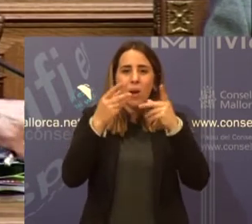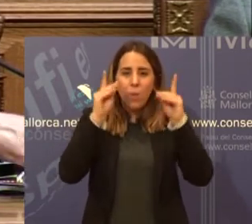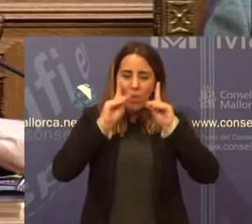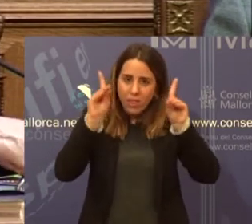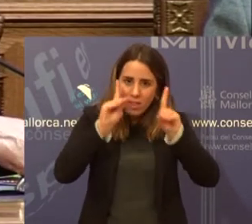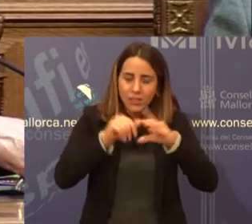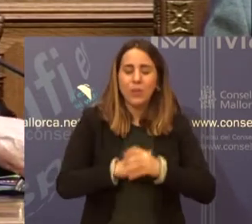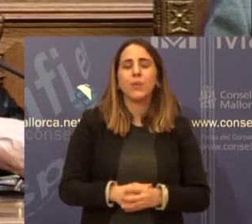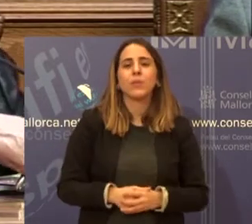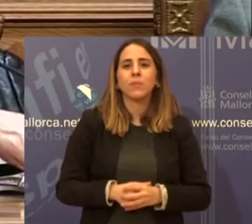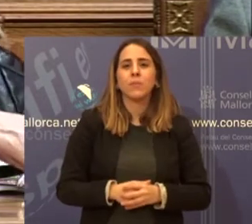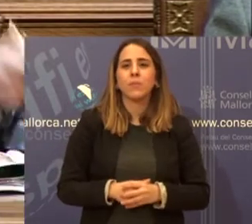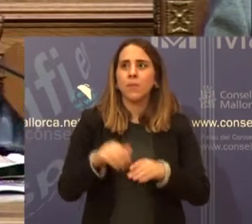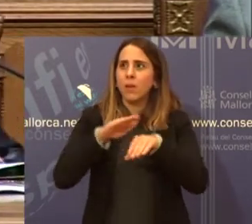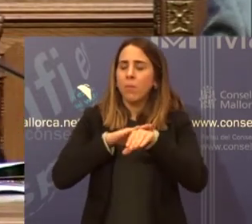del libro.